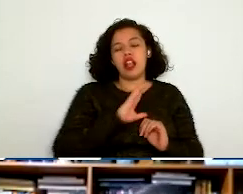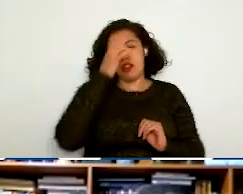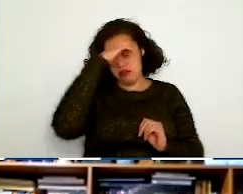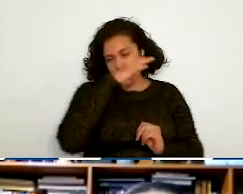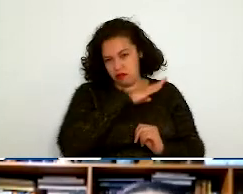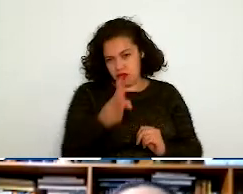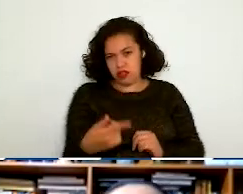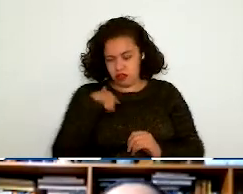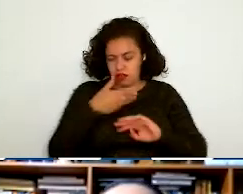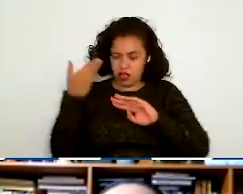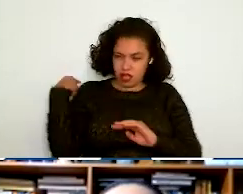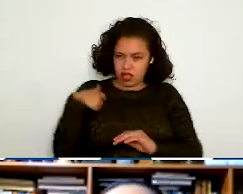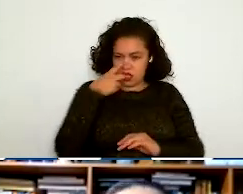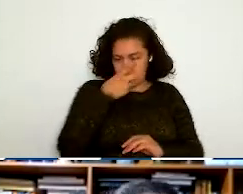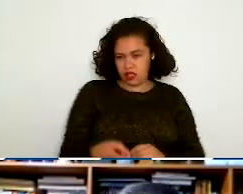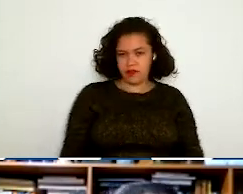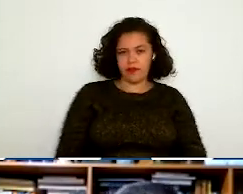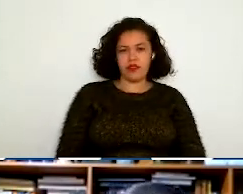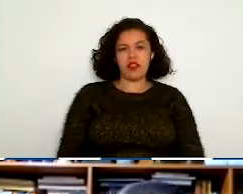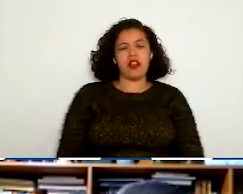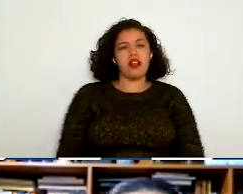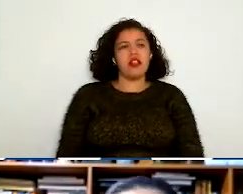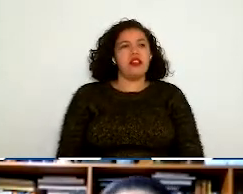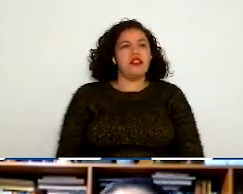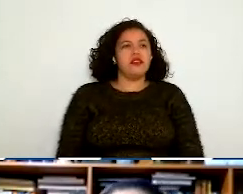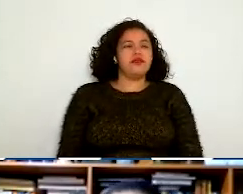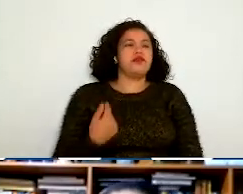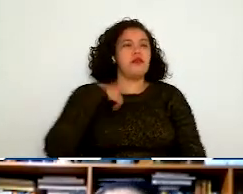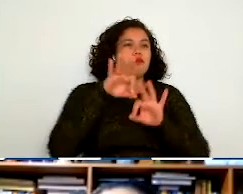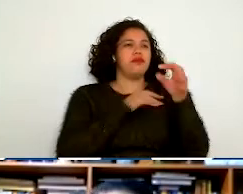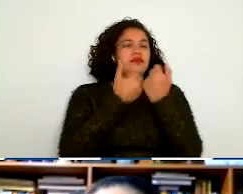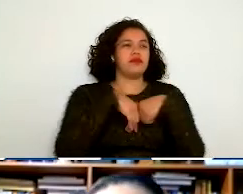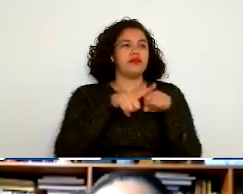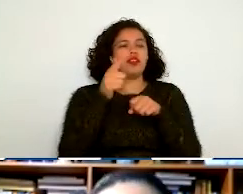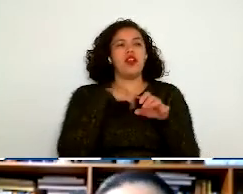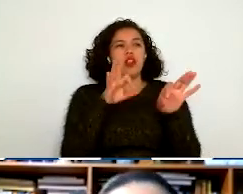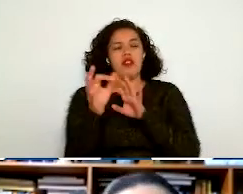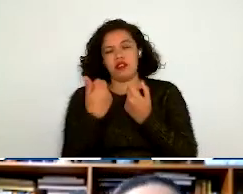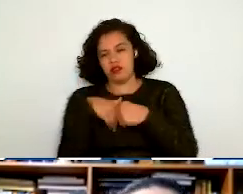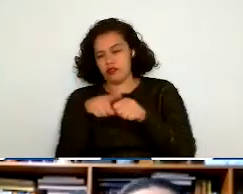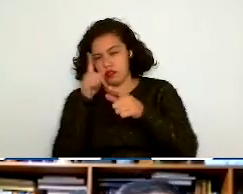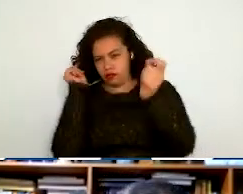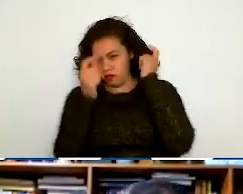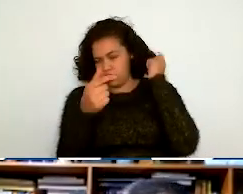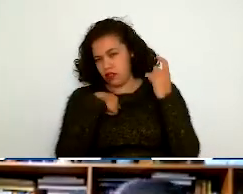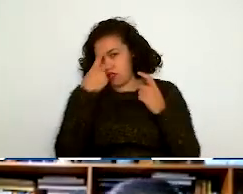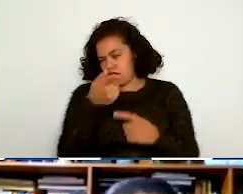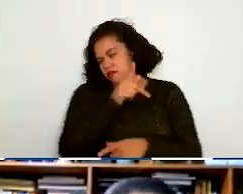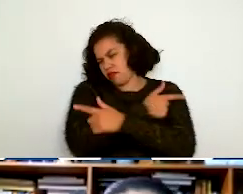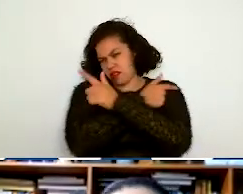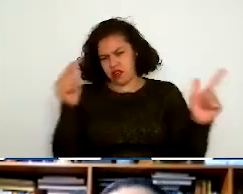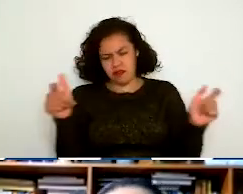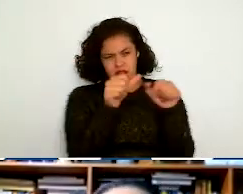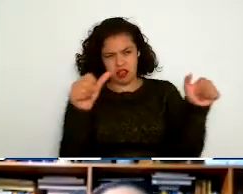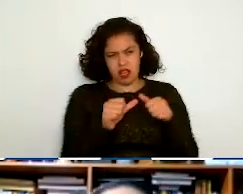lo que hablábamos, ¿no? Lo digo en trabajo social porque, insisto, como trabajadora social pues lo comento, pero esto puede ser en cualquier otra